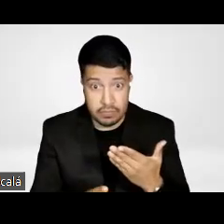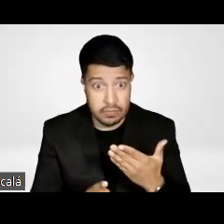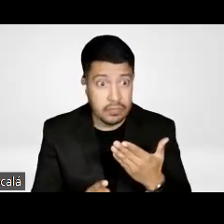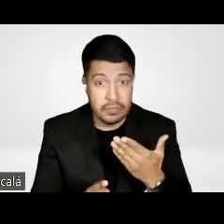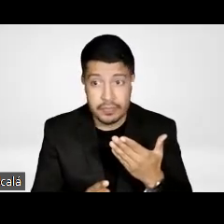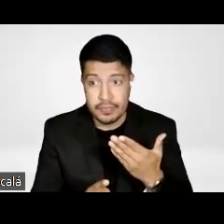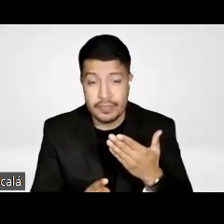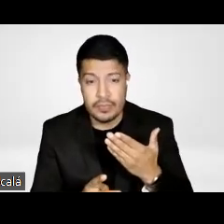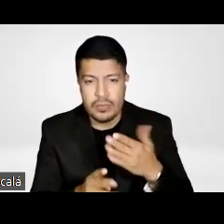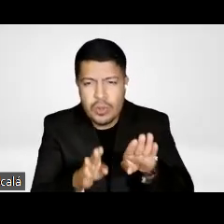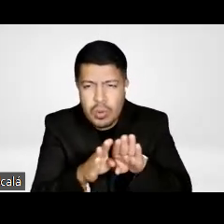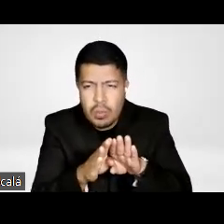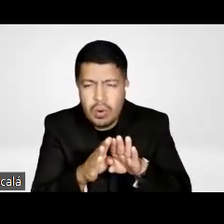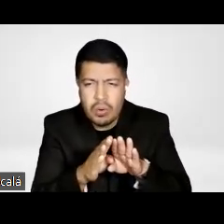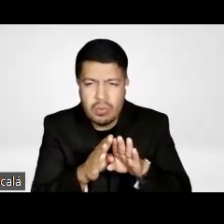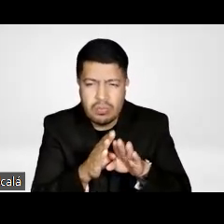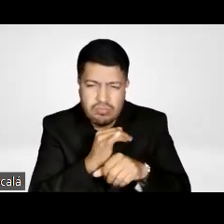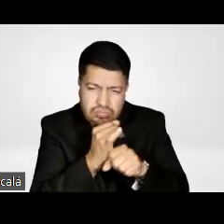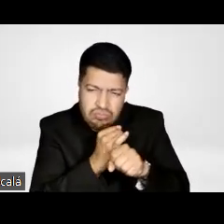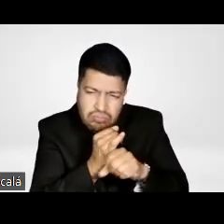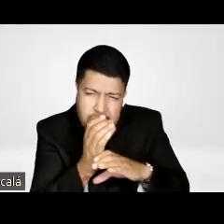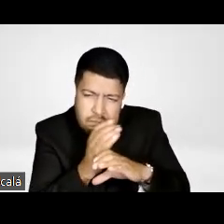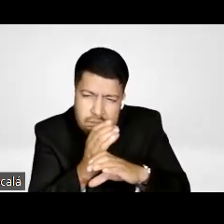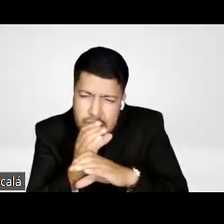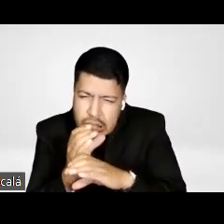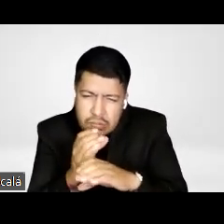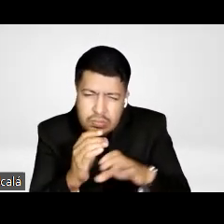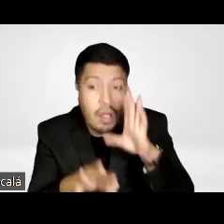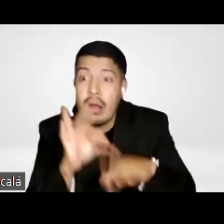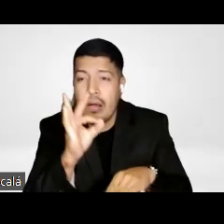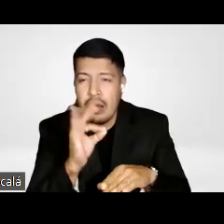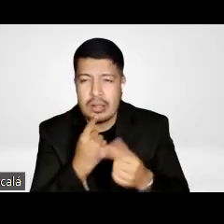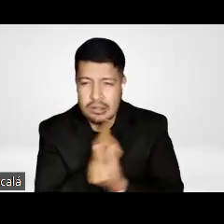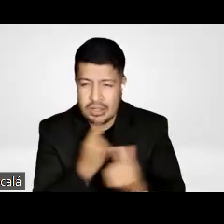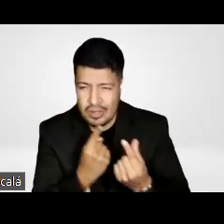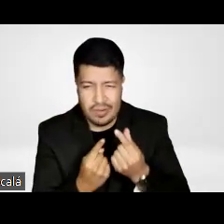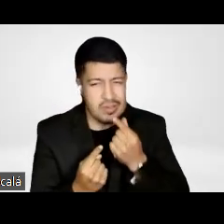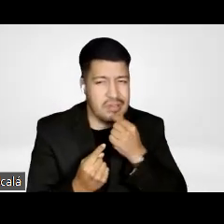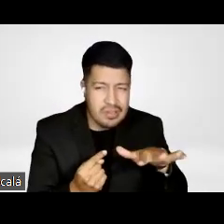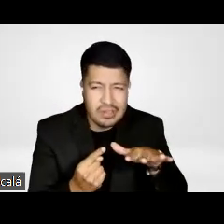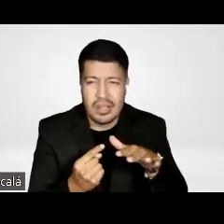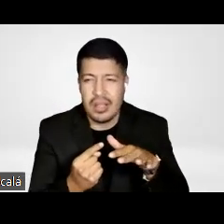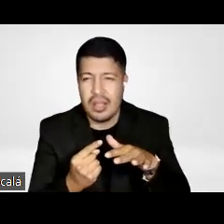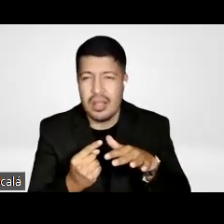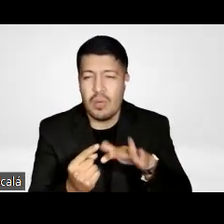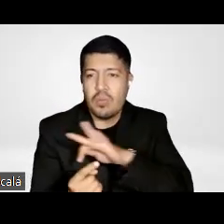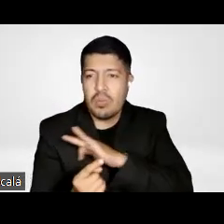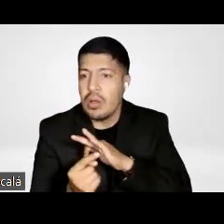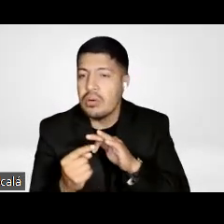De cómo hacer diagnósticos tempranos para lograr impactar en el desarrollo de las niñas y los niños.